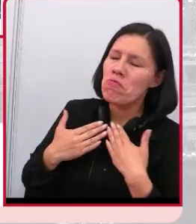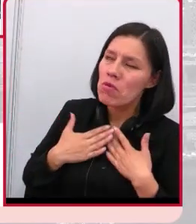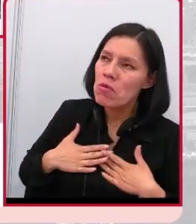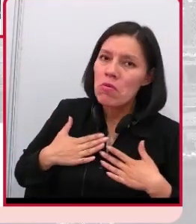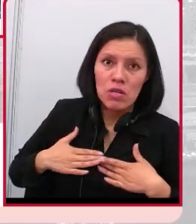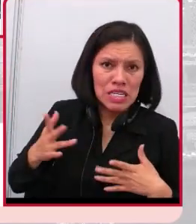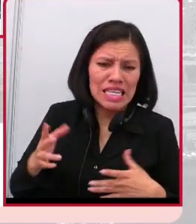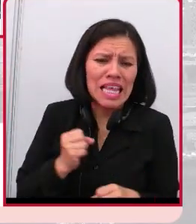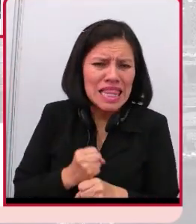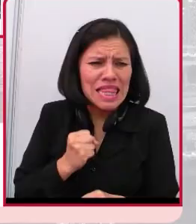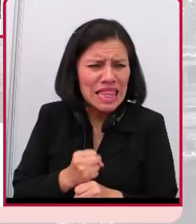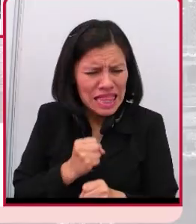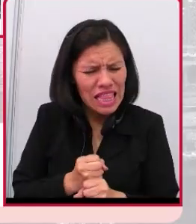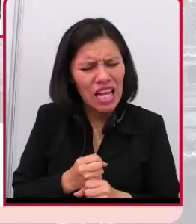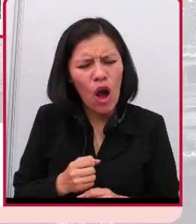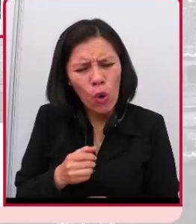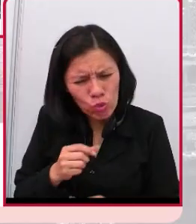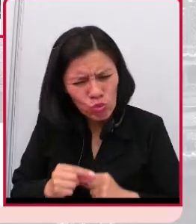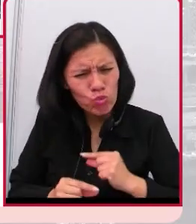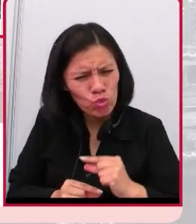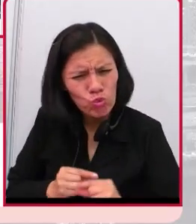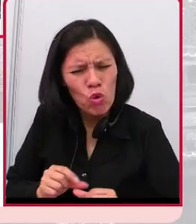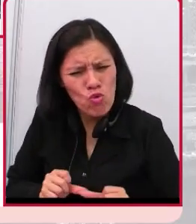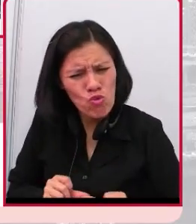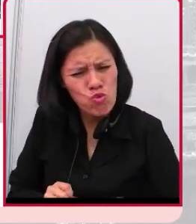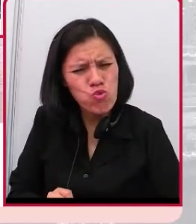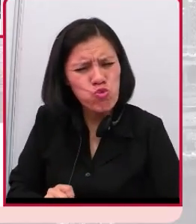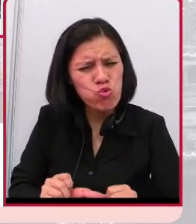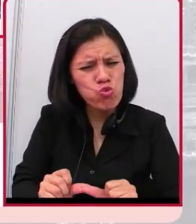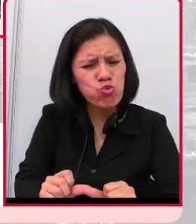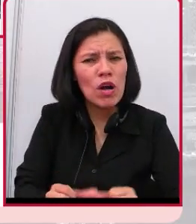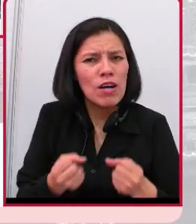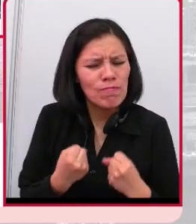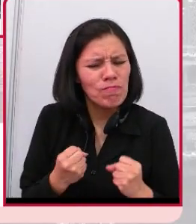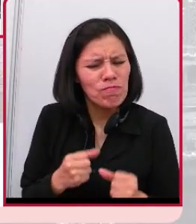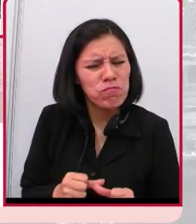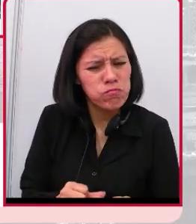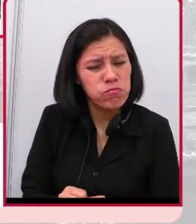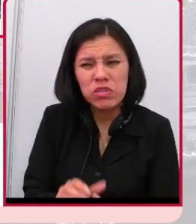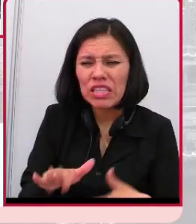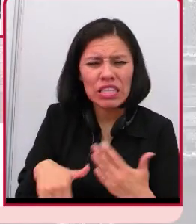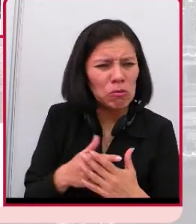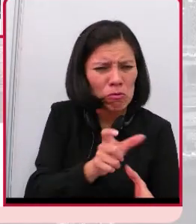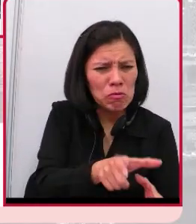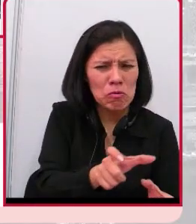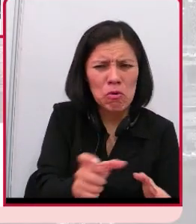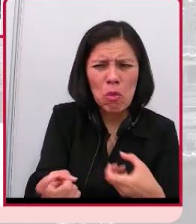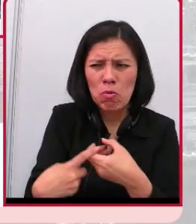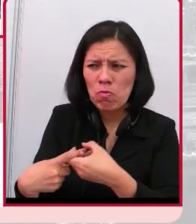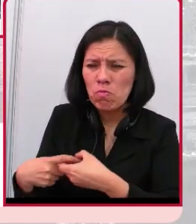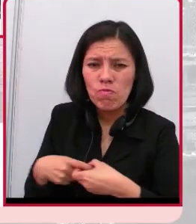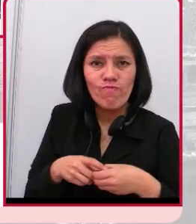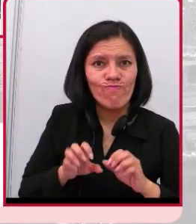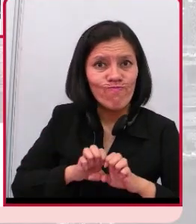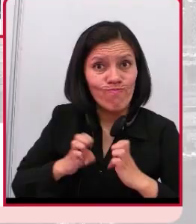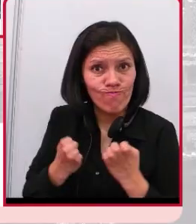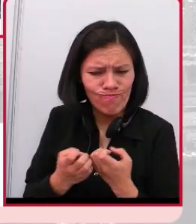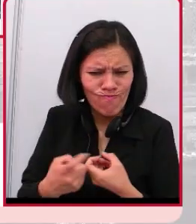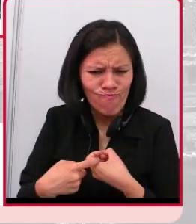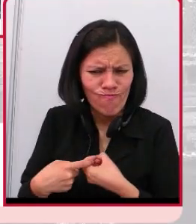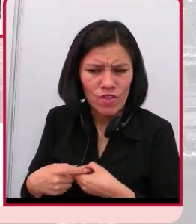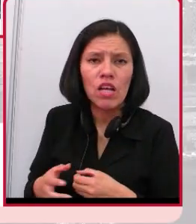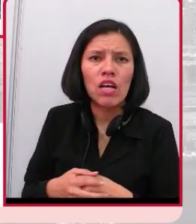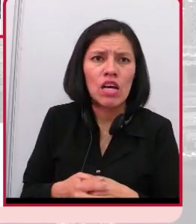trabajo continuo, dedicado y con mucho esmero de nuestros colaboradores. Sigue así. Van a ver en la parte inferior.